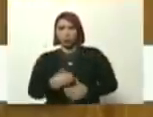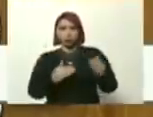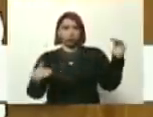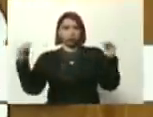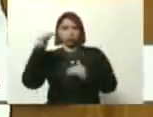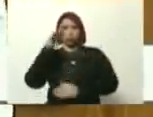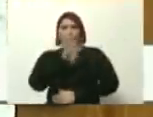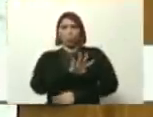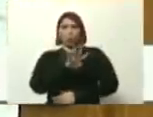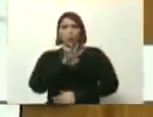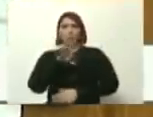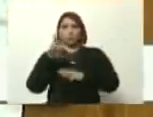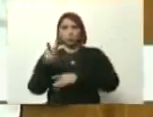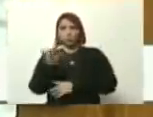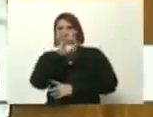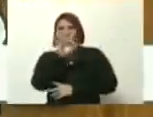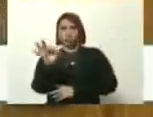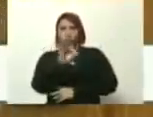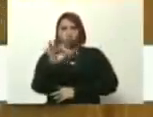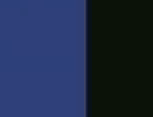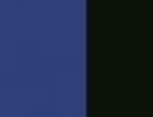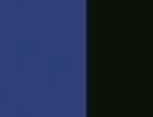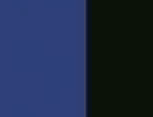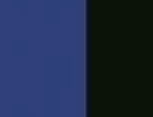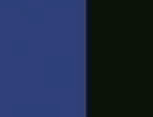año 2018 se distribuyeron